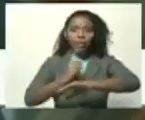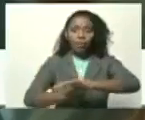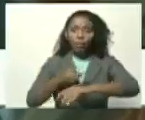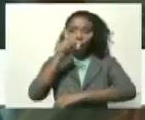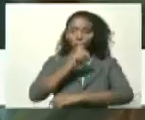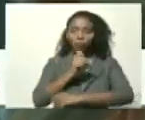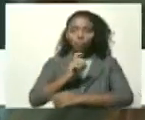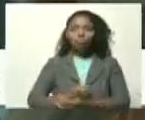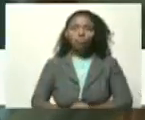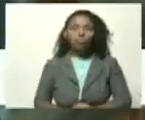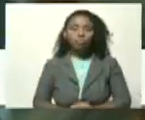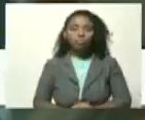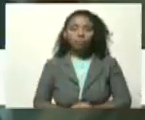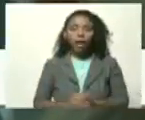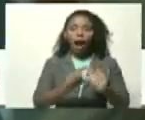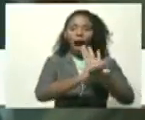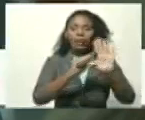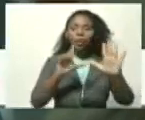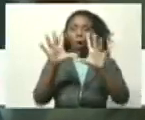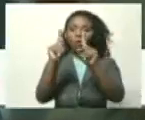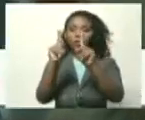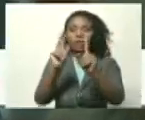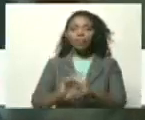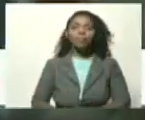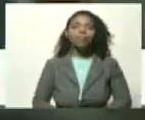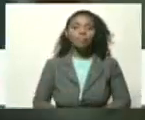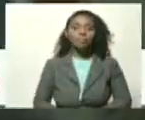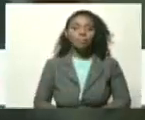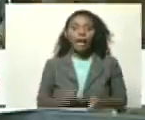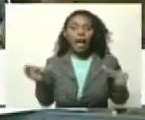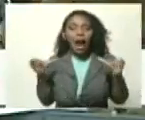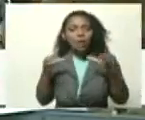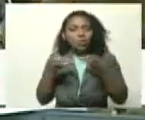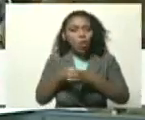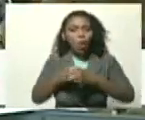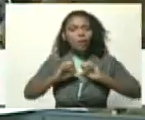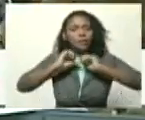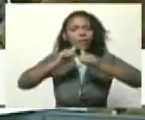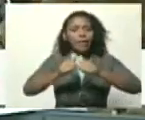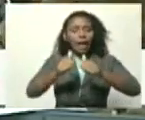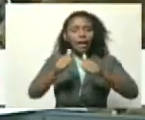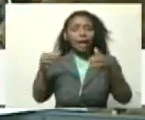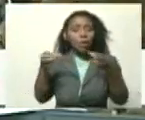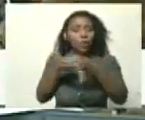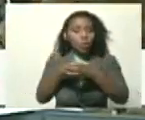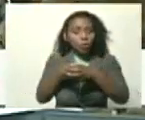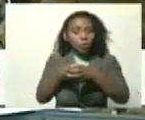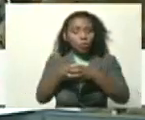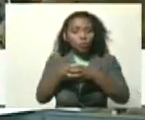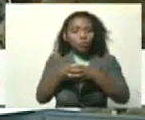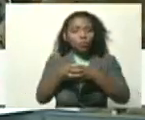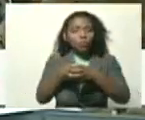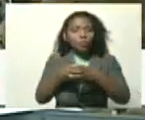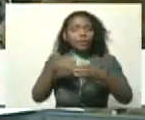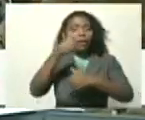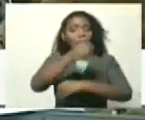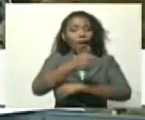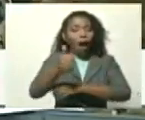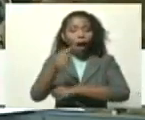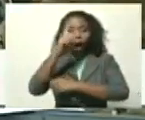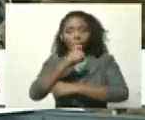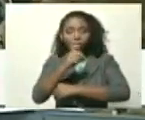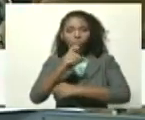anual. Artículo 11. En la reunión inicial de las sesiones ordinarias de cada